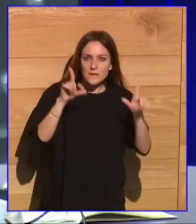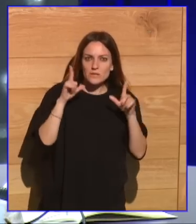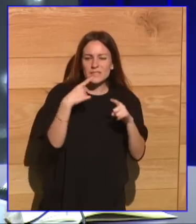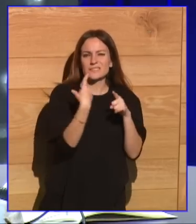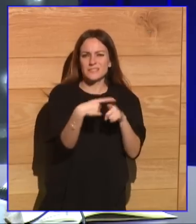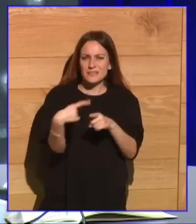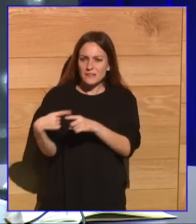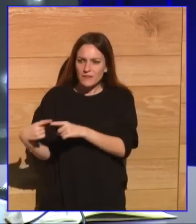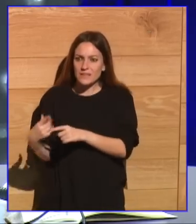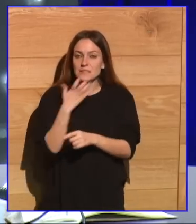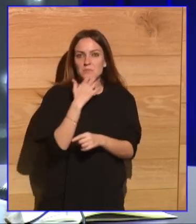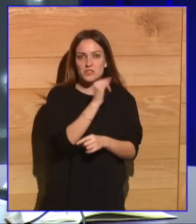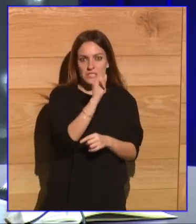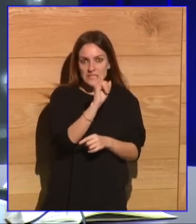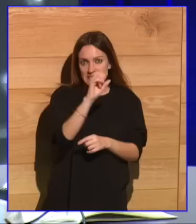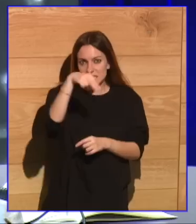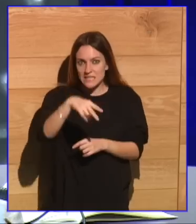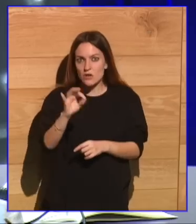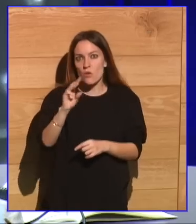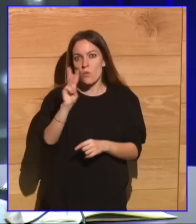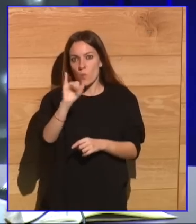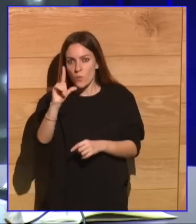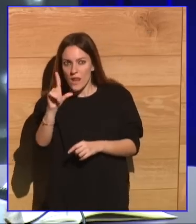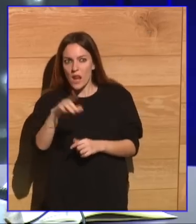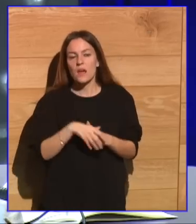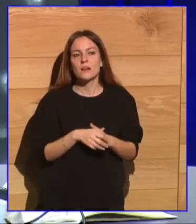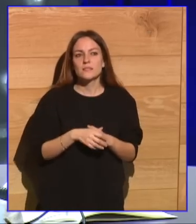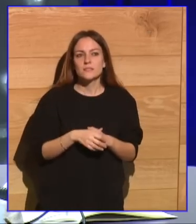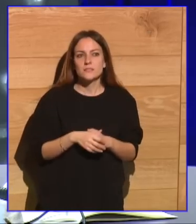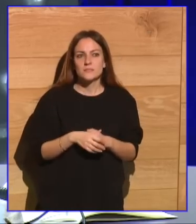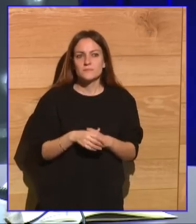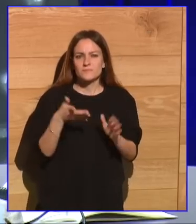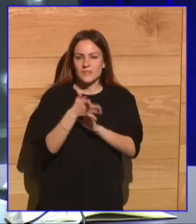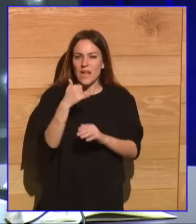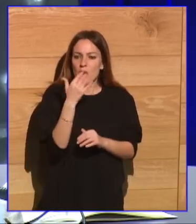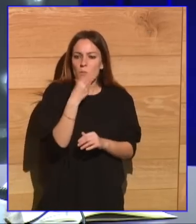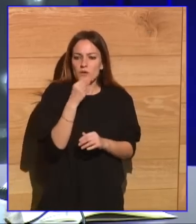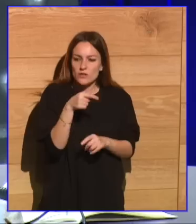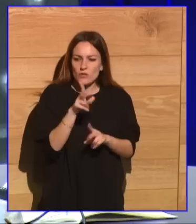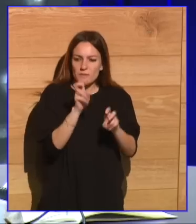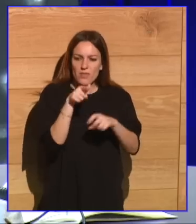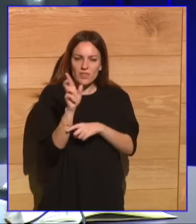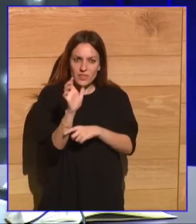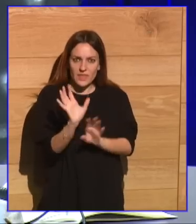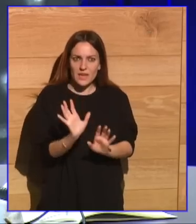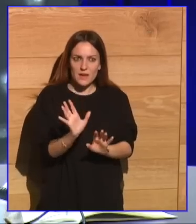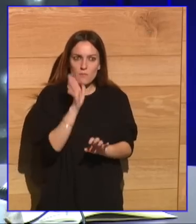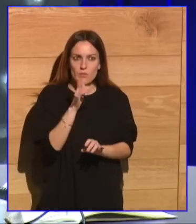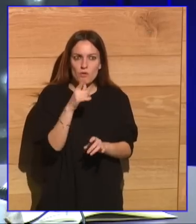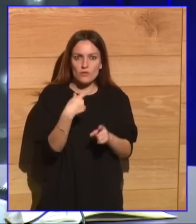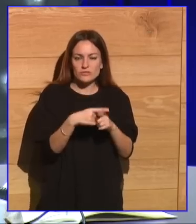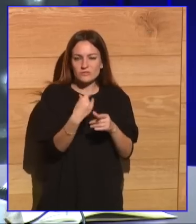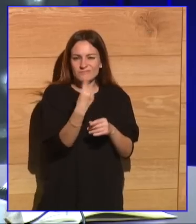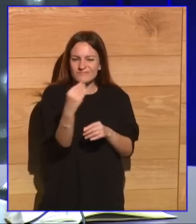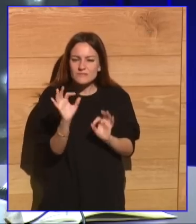de Gene Hackman y Willem Dafoe. Está consiguiendo algo muy muy bonito desde el punto de vista del cine, ¿no? Ese, no por veterano y por